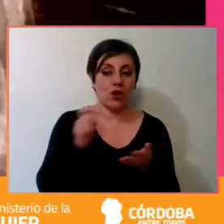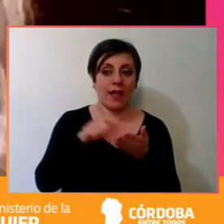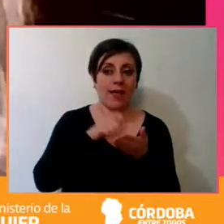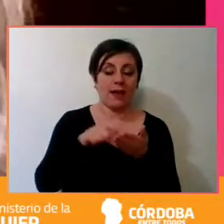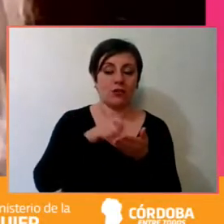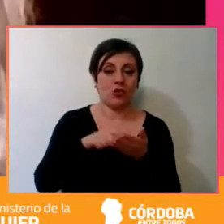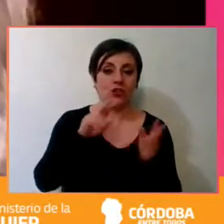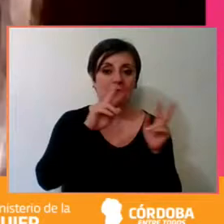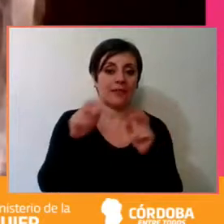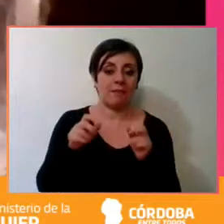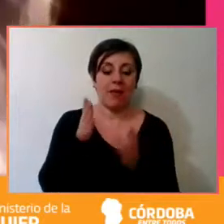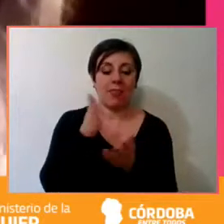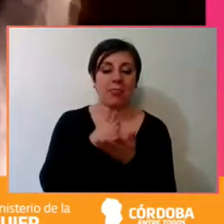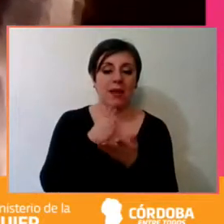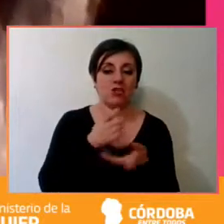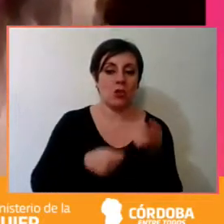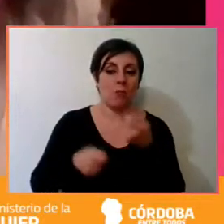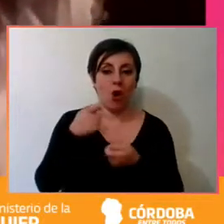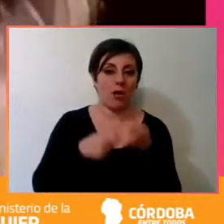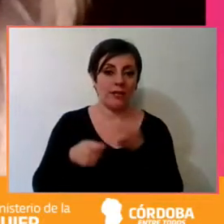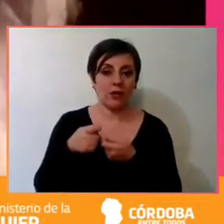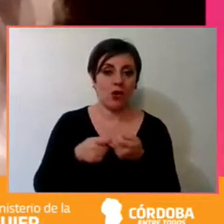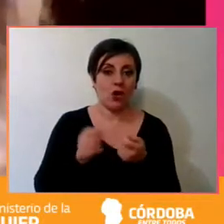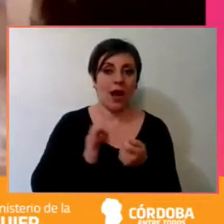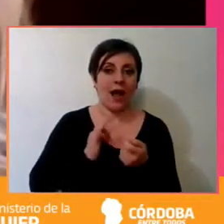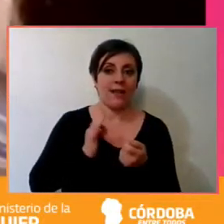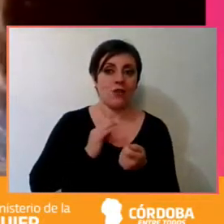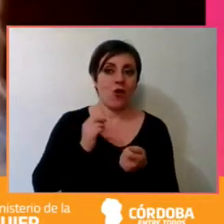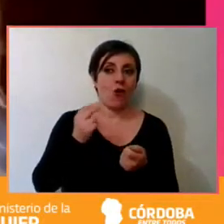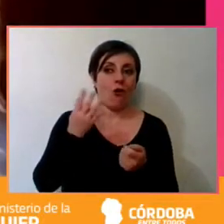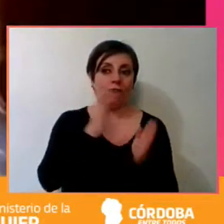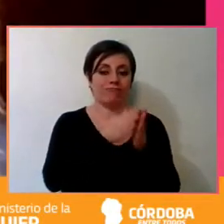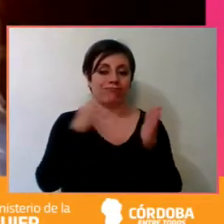de derechos políticos en los años 40,